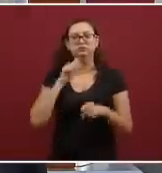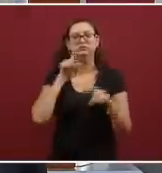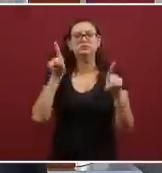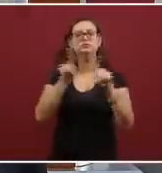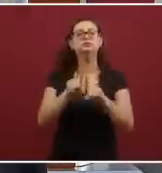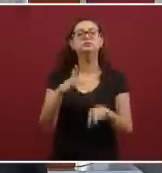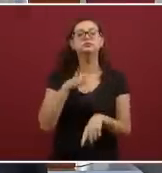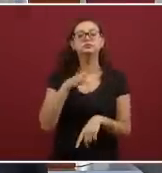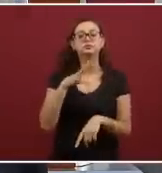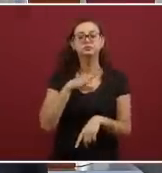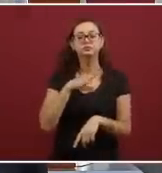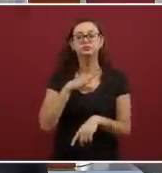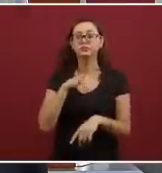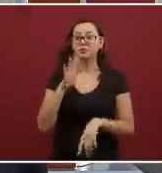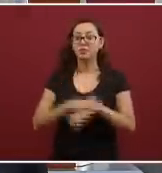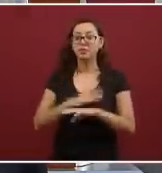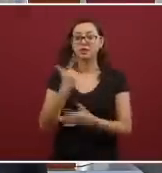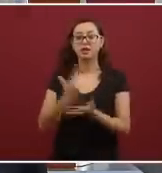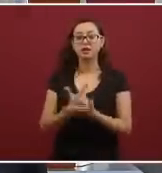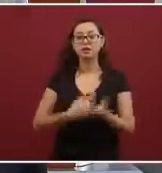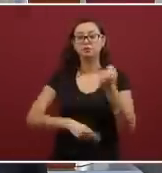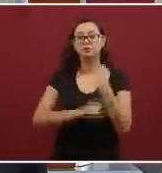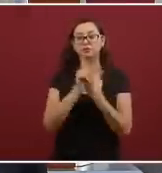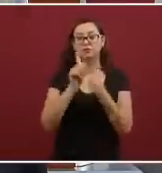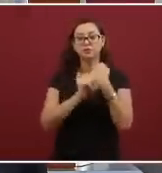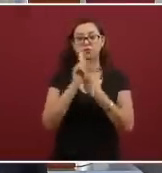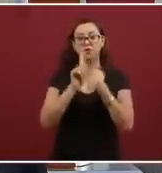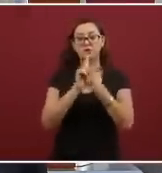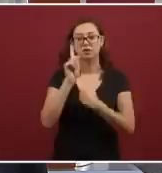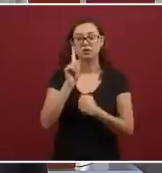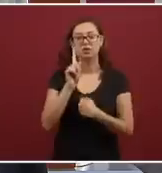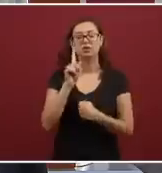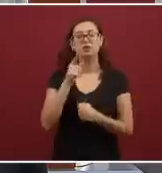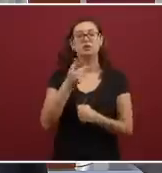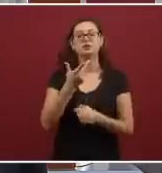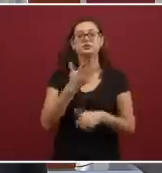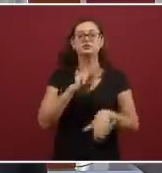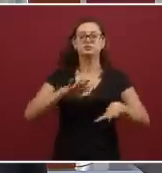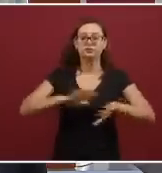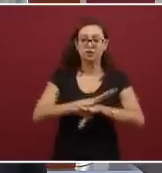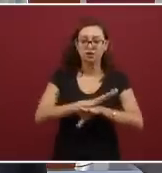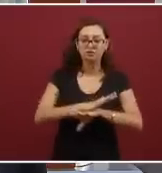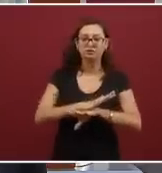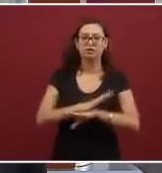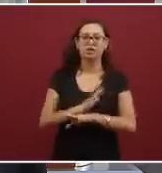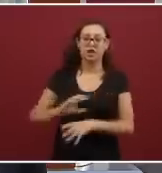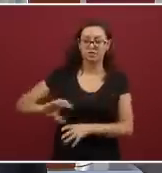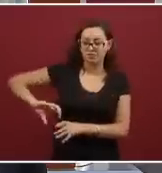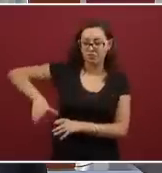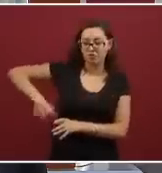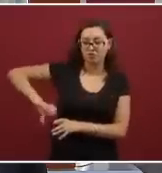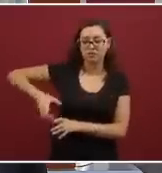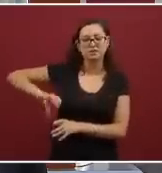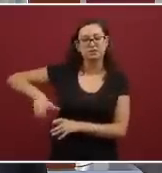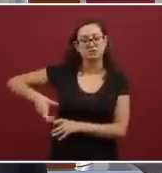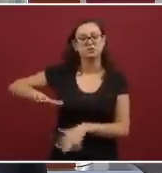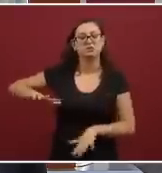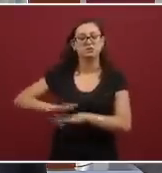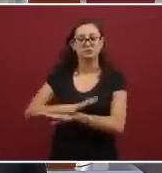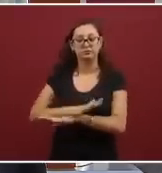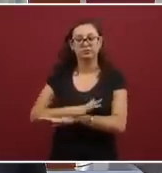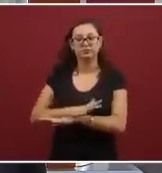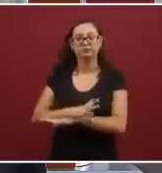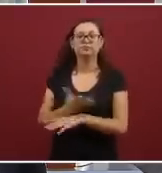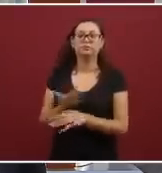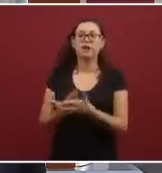nosotros que hay un grave problema, como lo habíamos mencionado, en la renovación de los cilindros. Desapareció